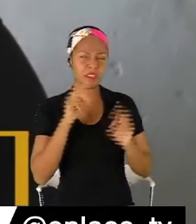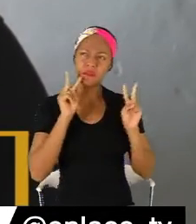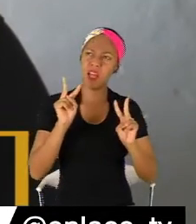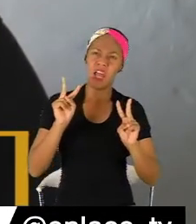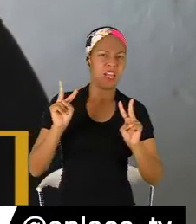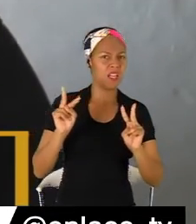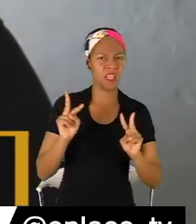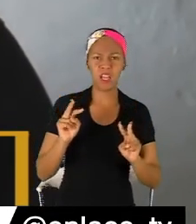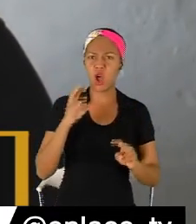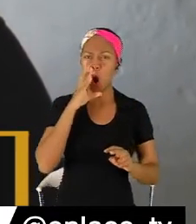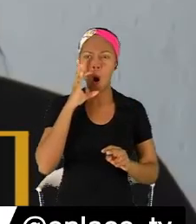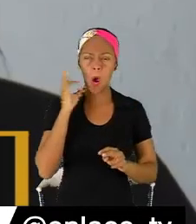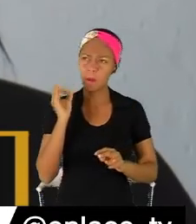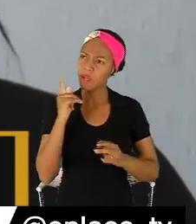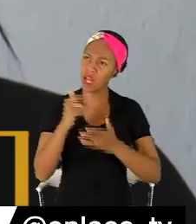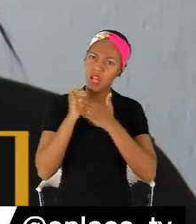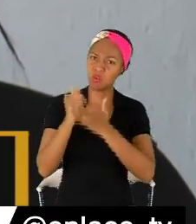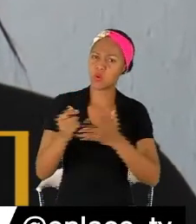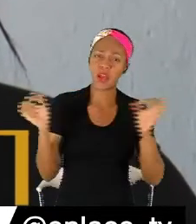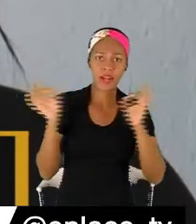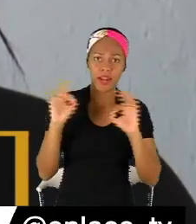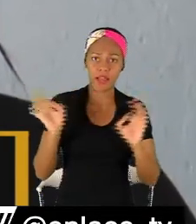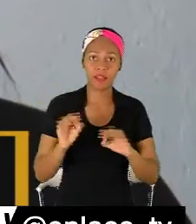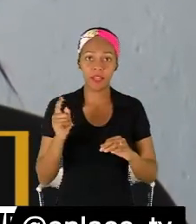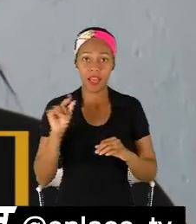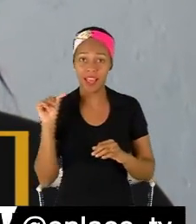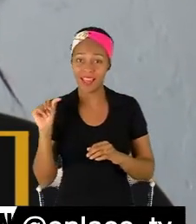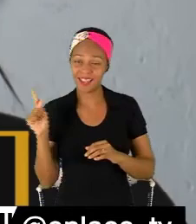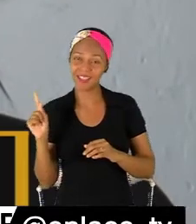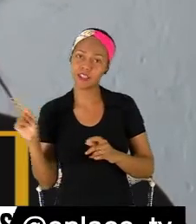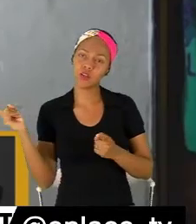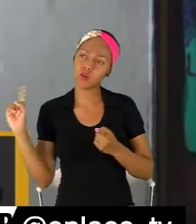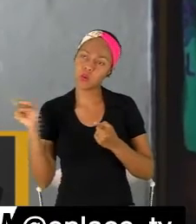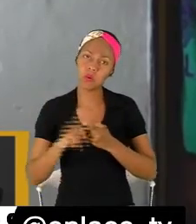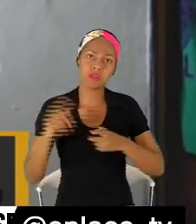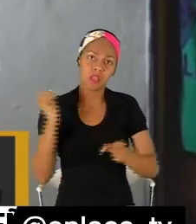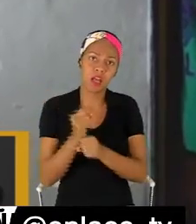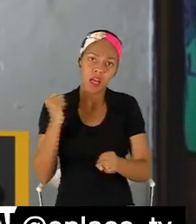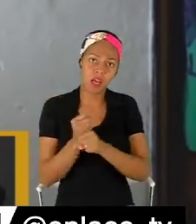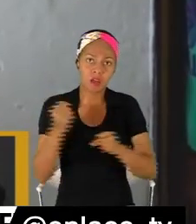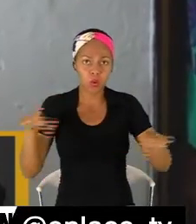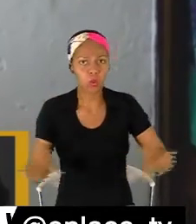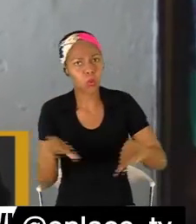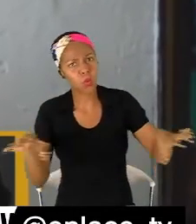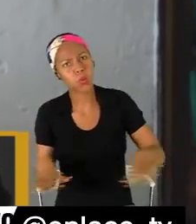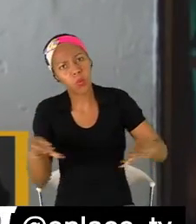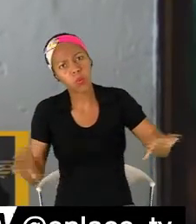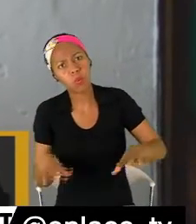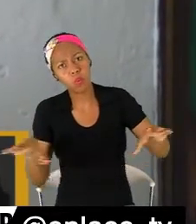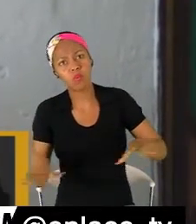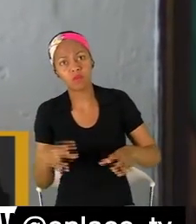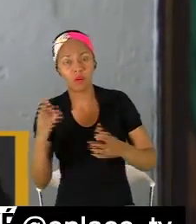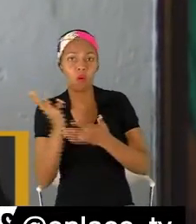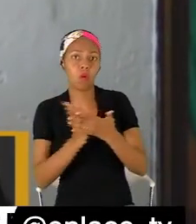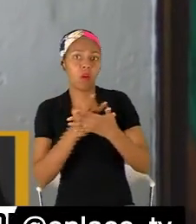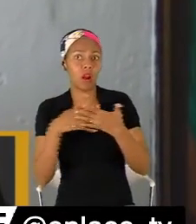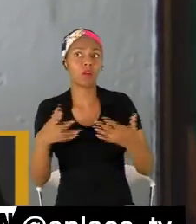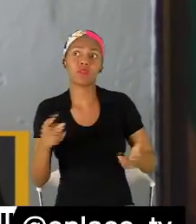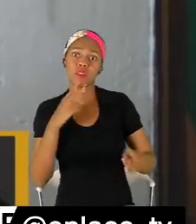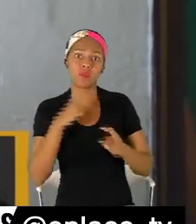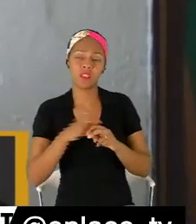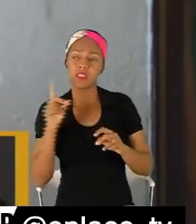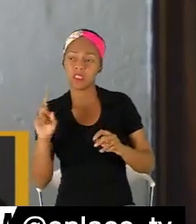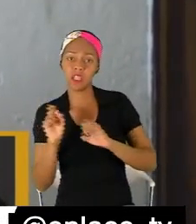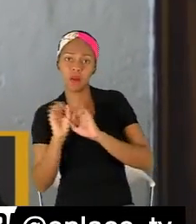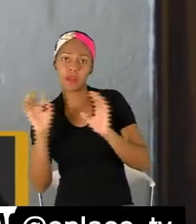La viuda de Rivera asegura que su esposo venía trabajando sin descanso. Eran horarios pesados. Empezaba a las 6 de